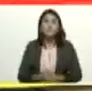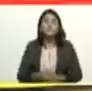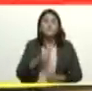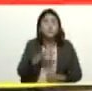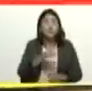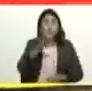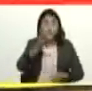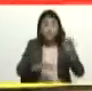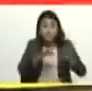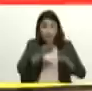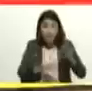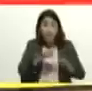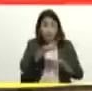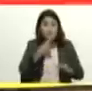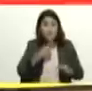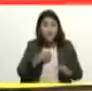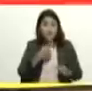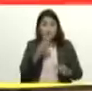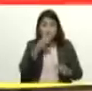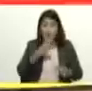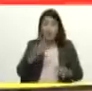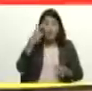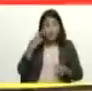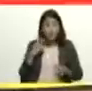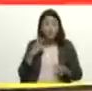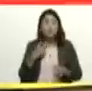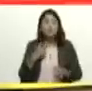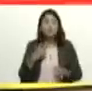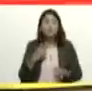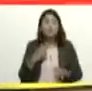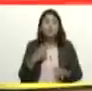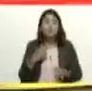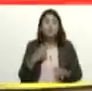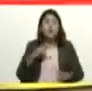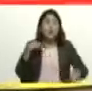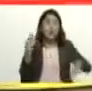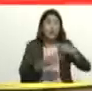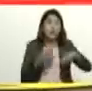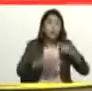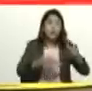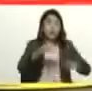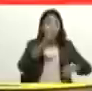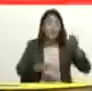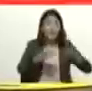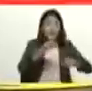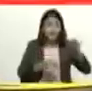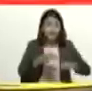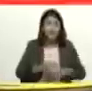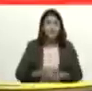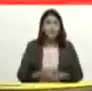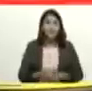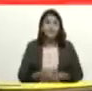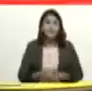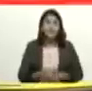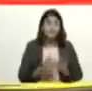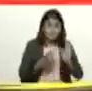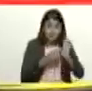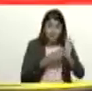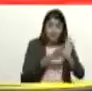Usted hace aproximadamente 2 años llamó a la revolución judicial. Creó, cumpliendo con esta